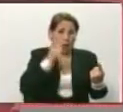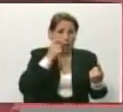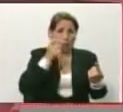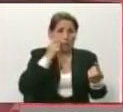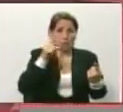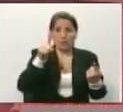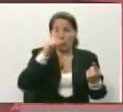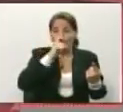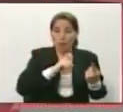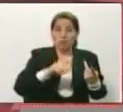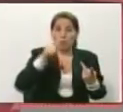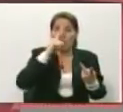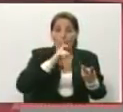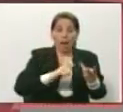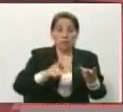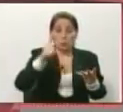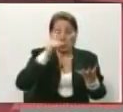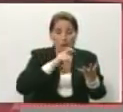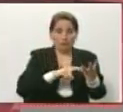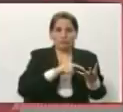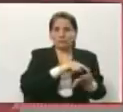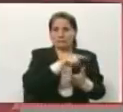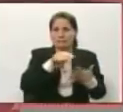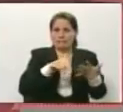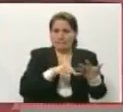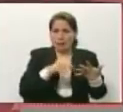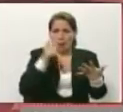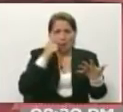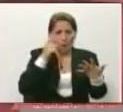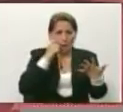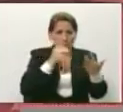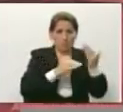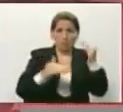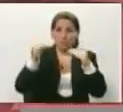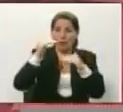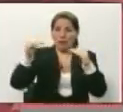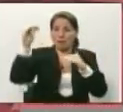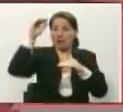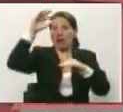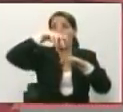año. Lo suben y mientras más alto sube, más duro cae.